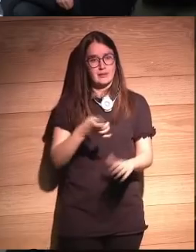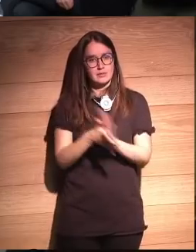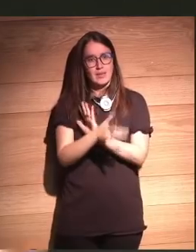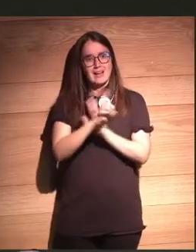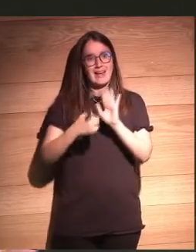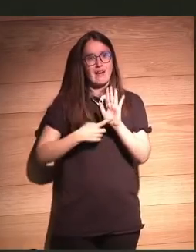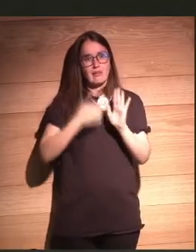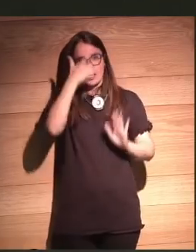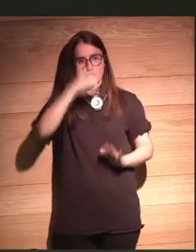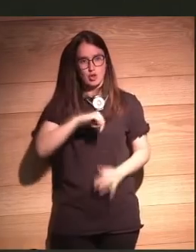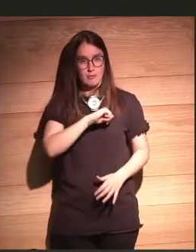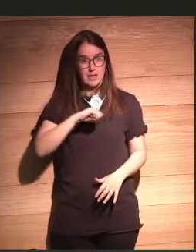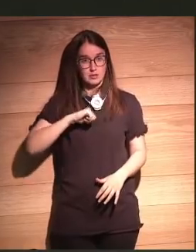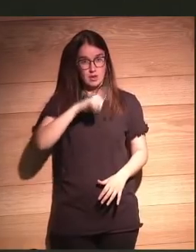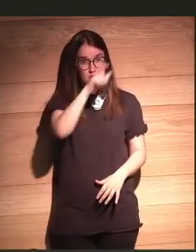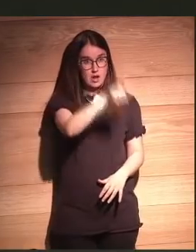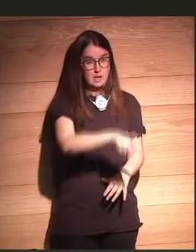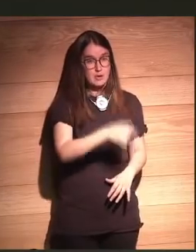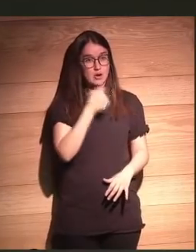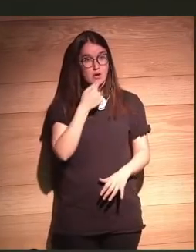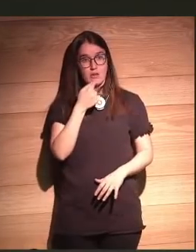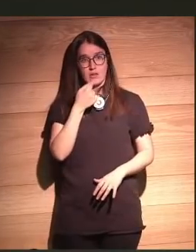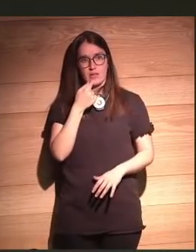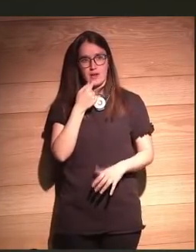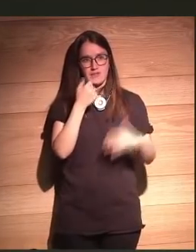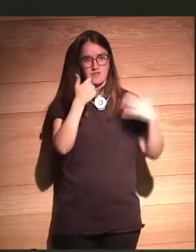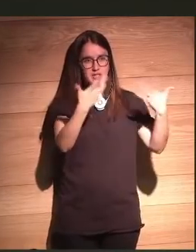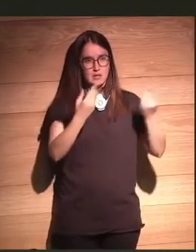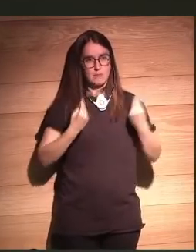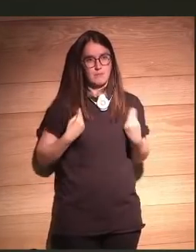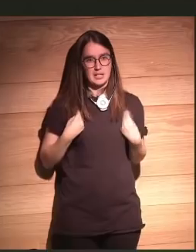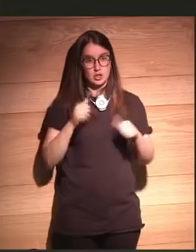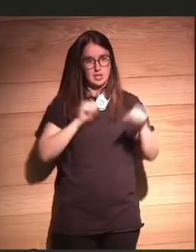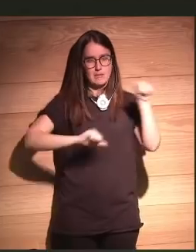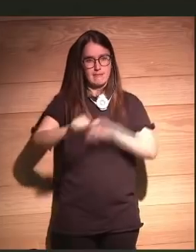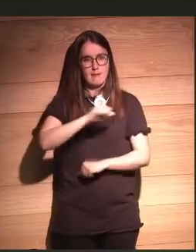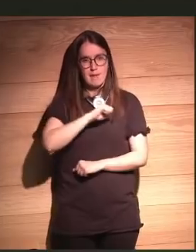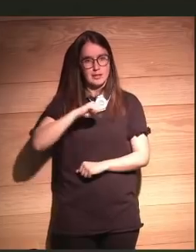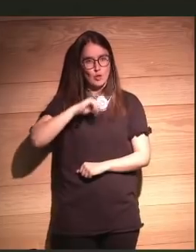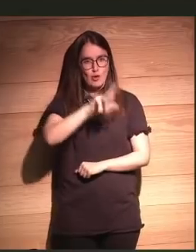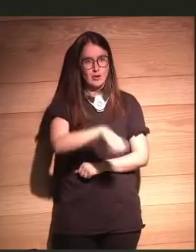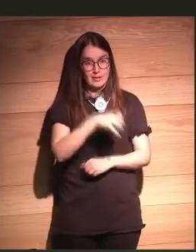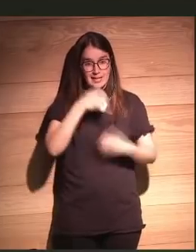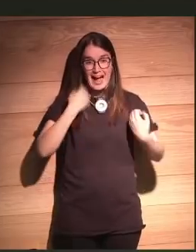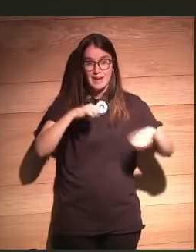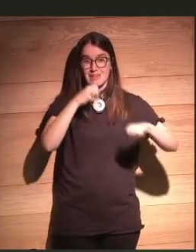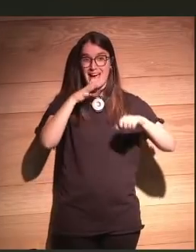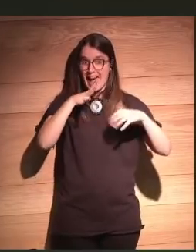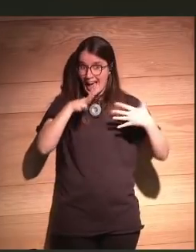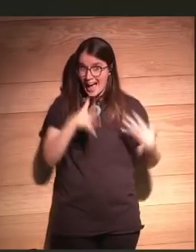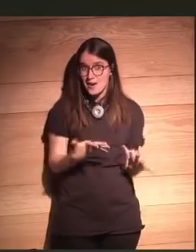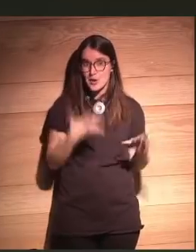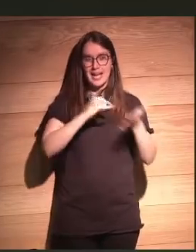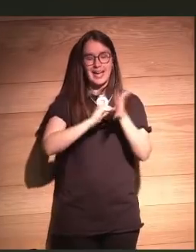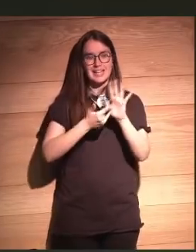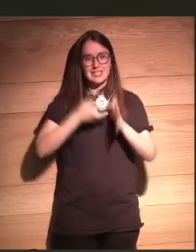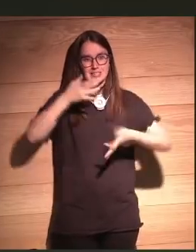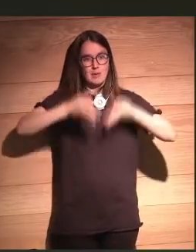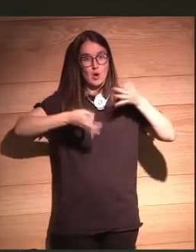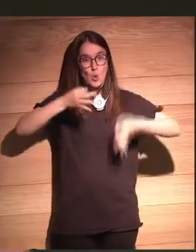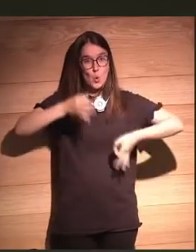se presentan como particulares, pero la PAL ha dicho, a partir de 10 viviendas no eres particular. Aunque ahora mismo el sistema político y jurídico español te reconozca